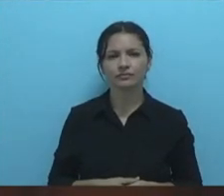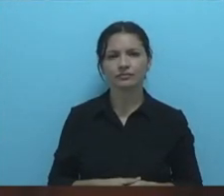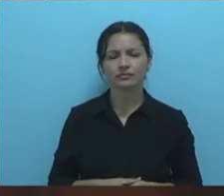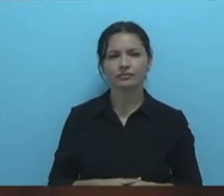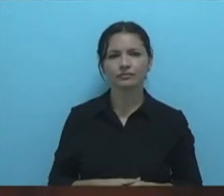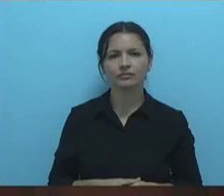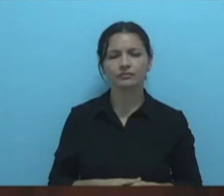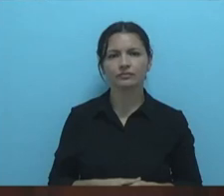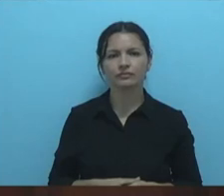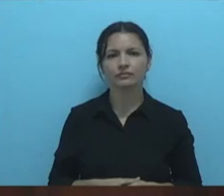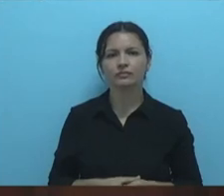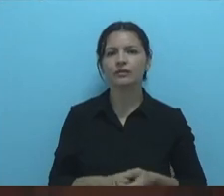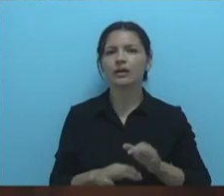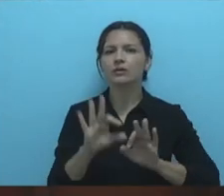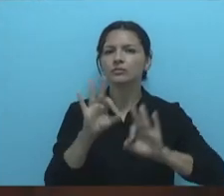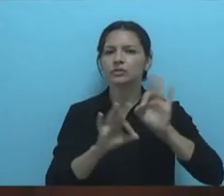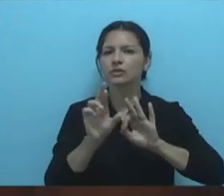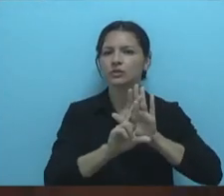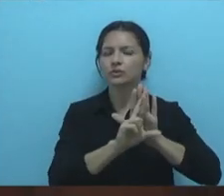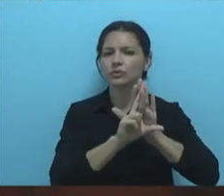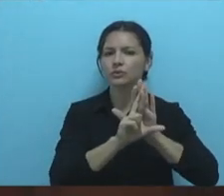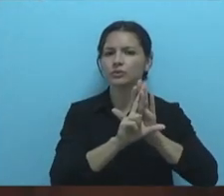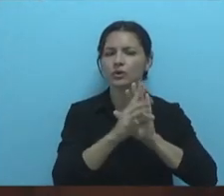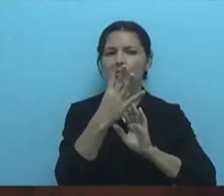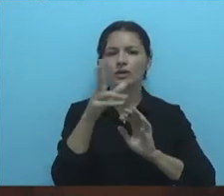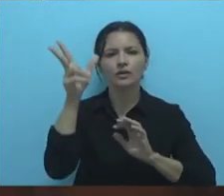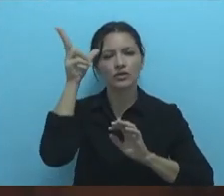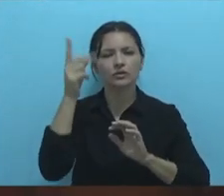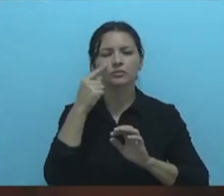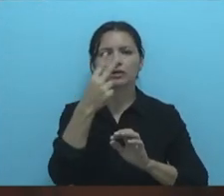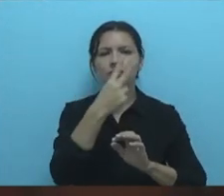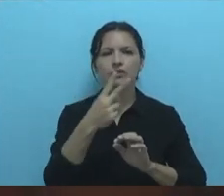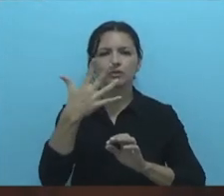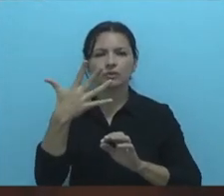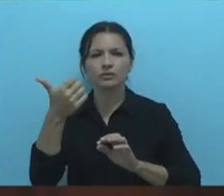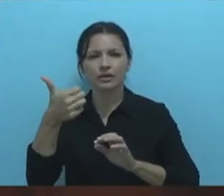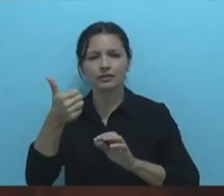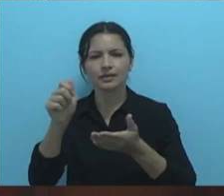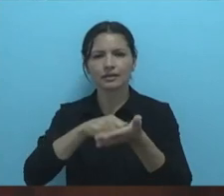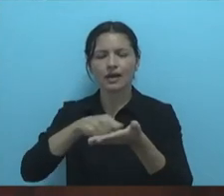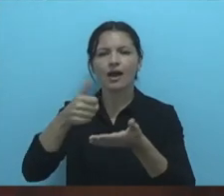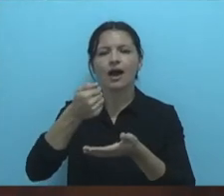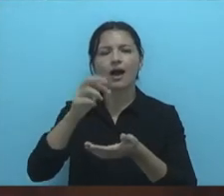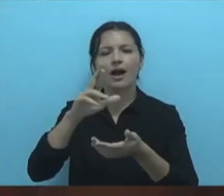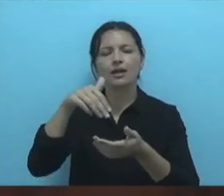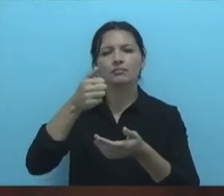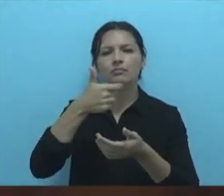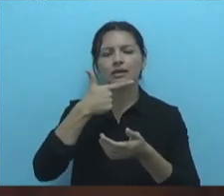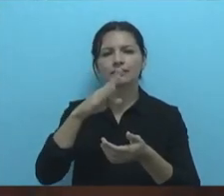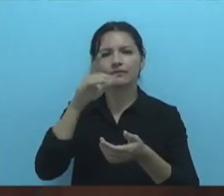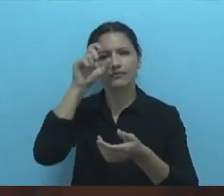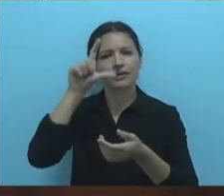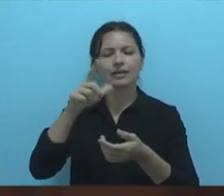el punto número ocho es un proyecto de resolución 48.256 de la diputada más bellavi conjuntamente con el diputado